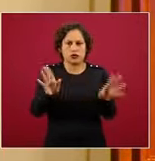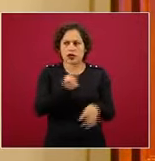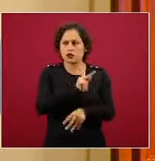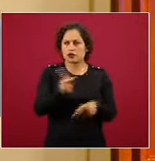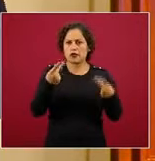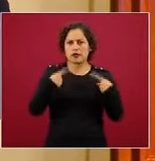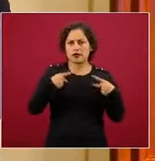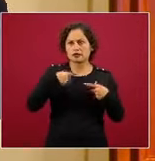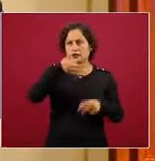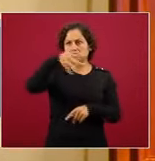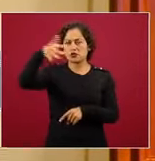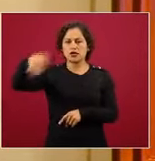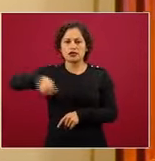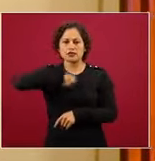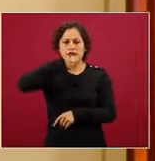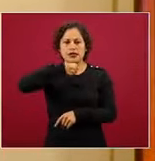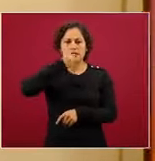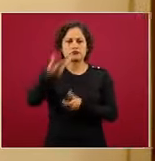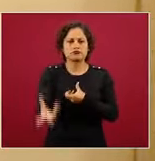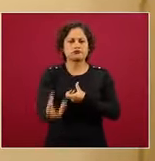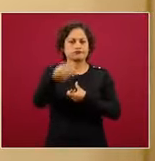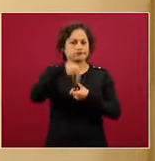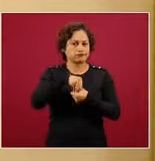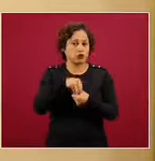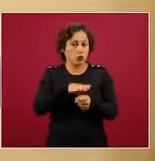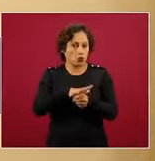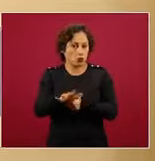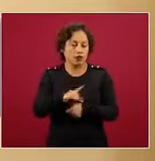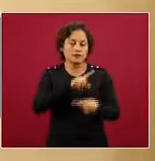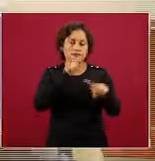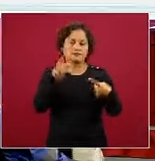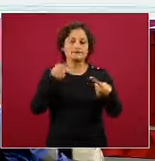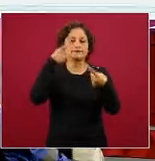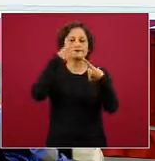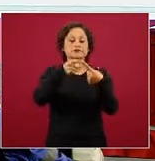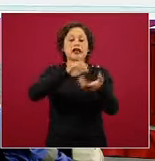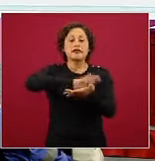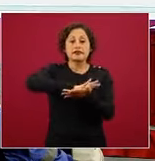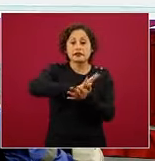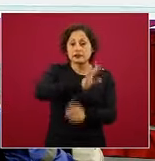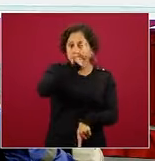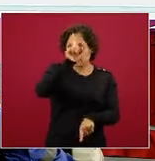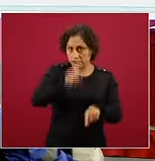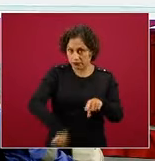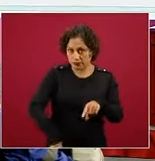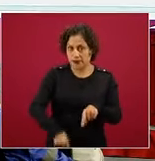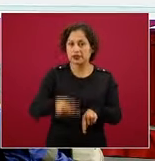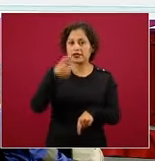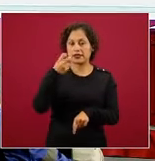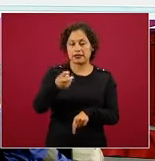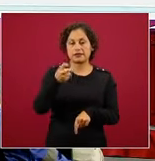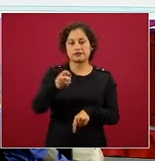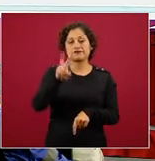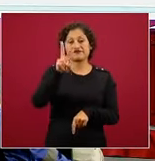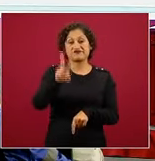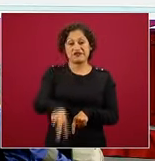muy particularmente combatir la discriminación por edad, que es probablemente la forma más estructural de discriminación,